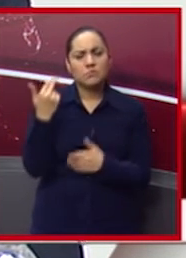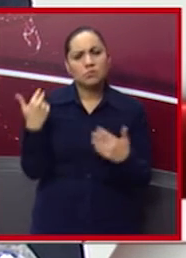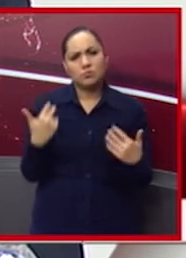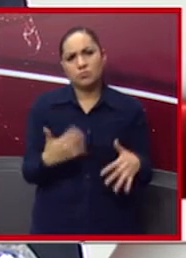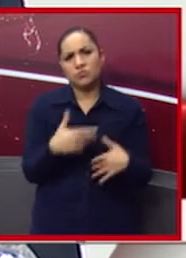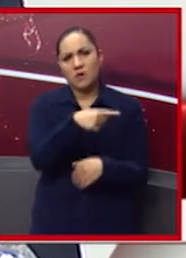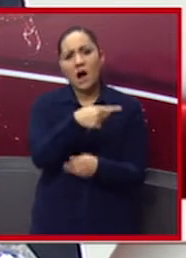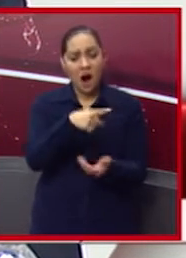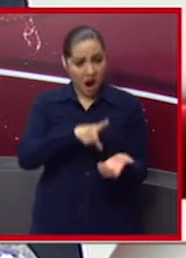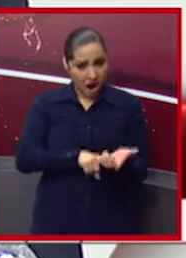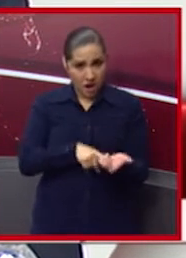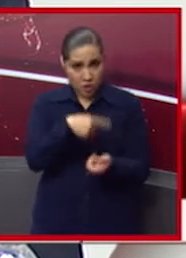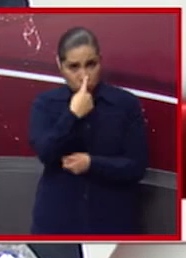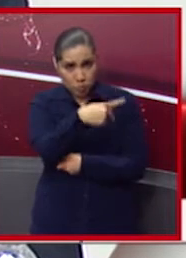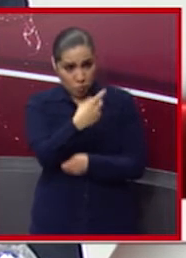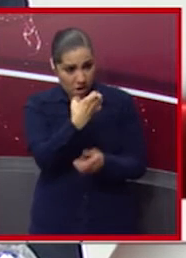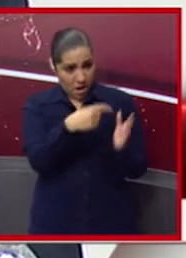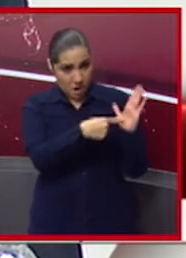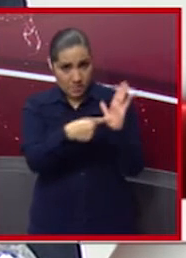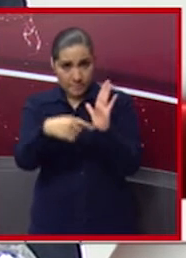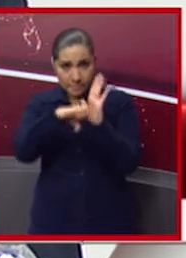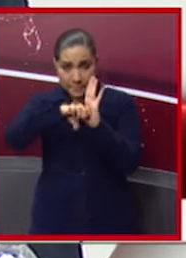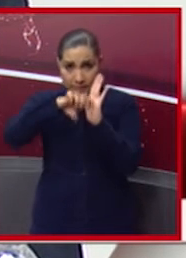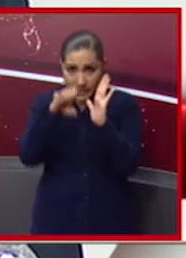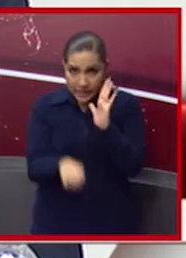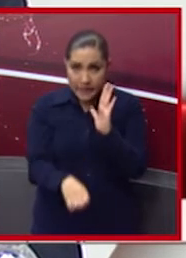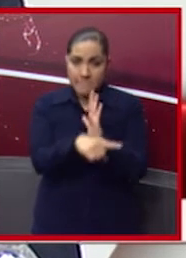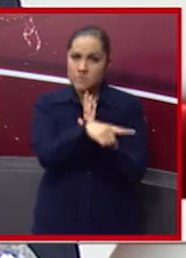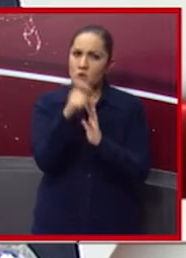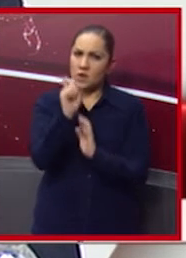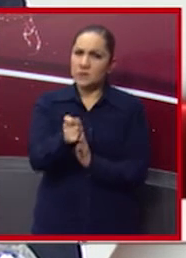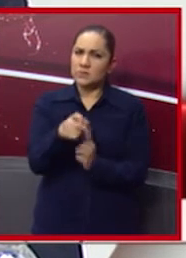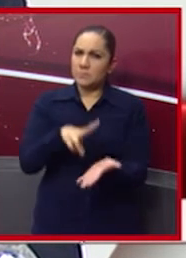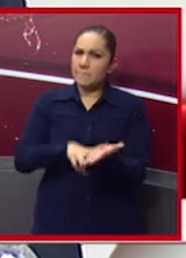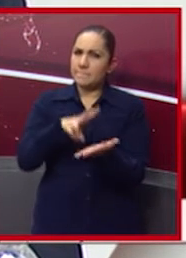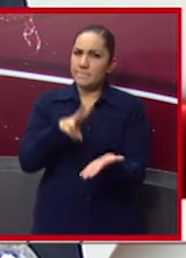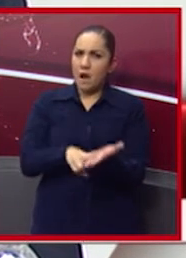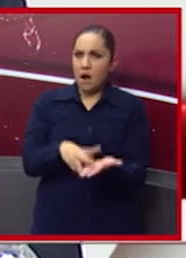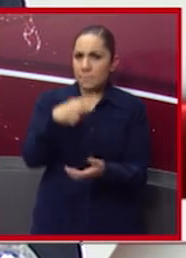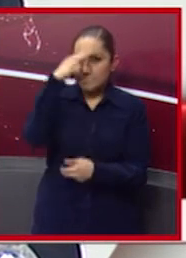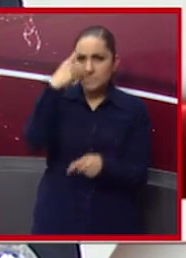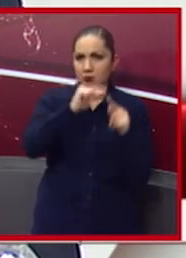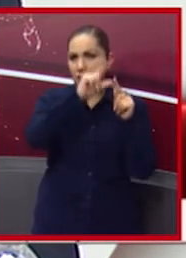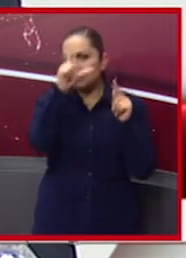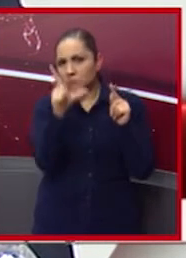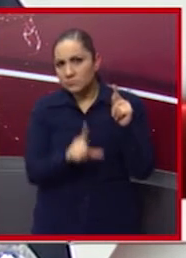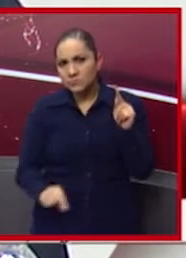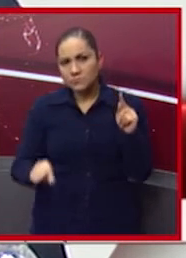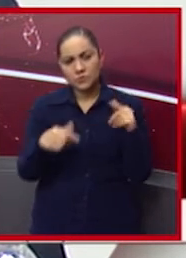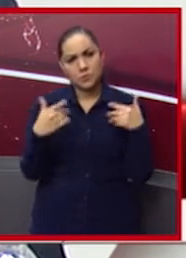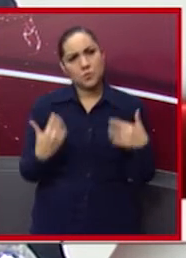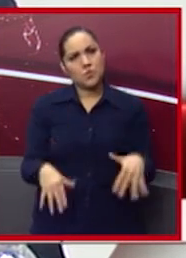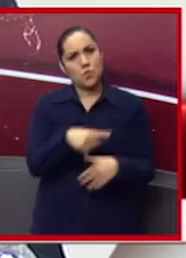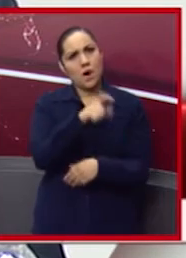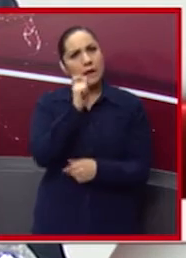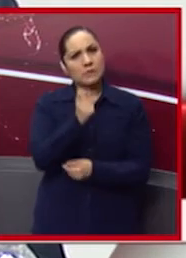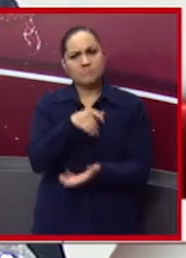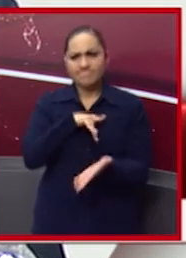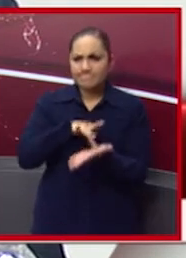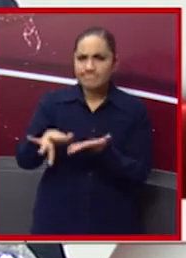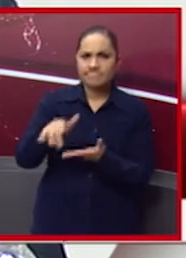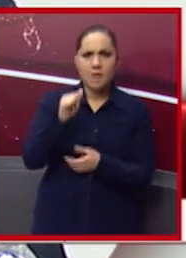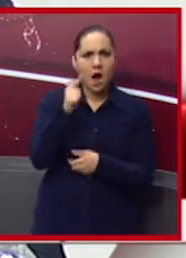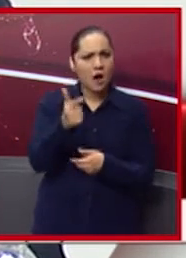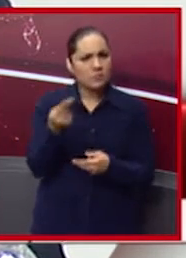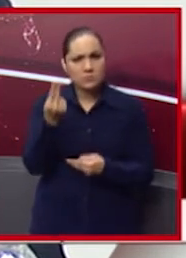de gonzalo rivas encarna uno de los rostros más valiosos de la realidad nacional el de la solidaridad cotidiana